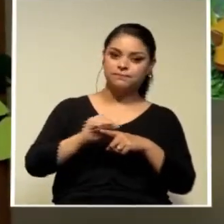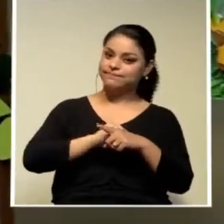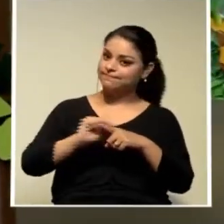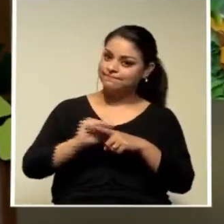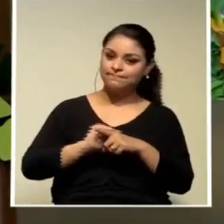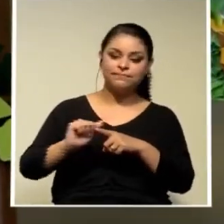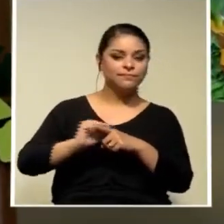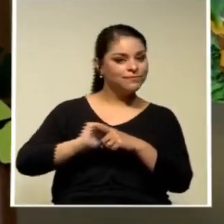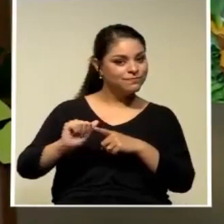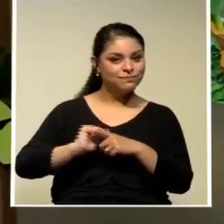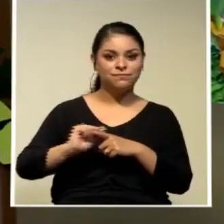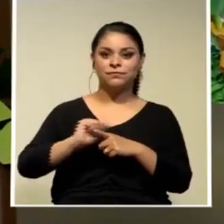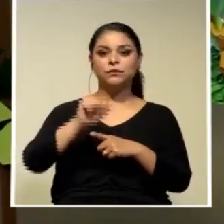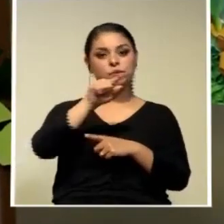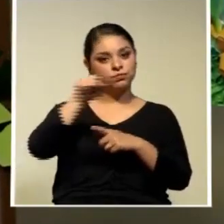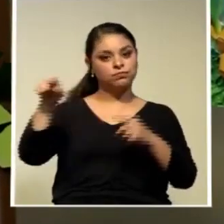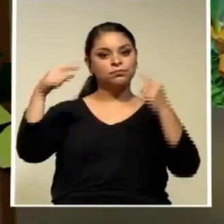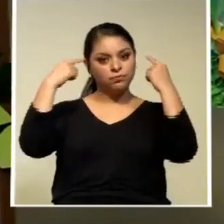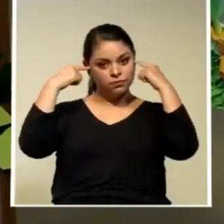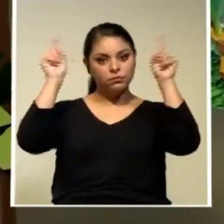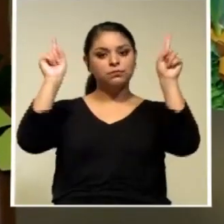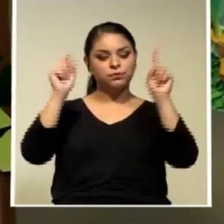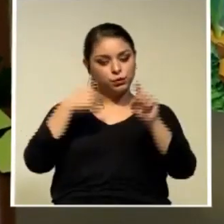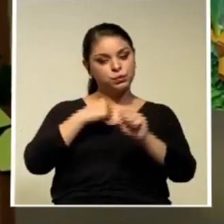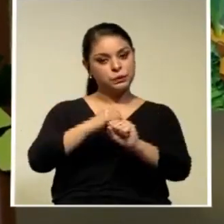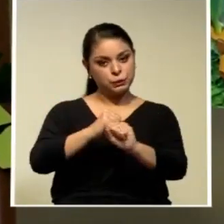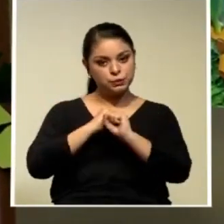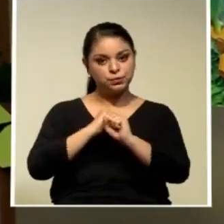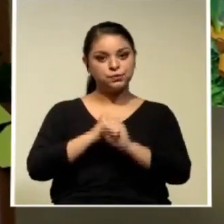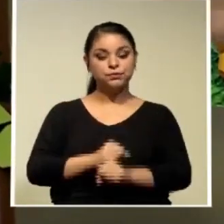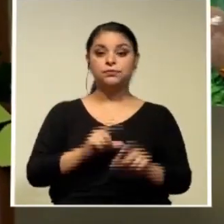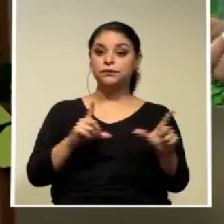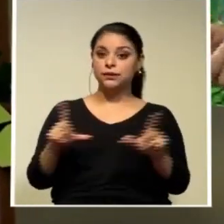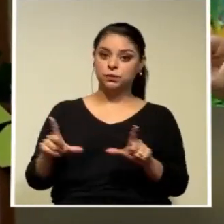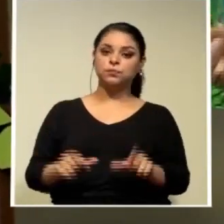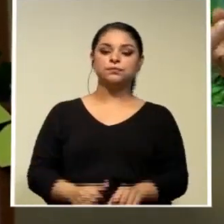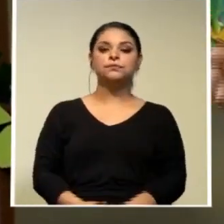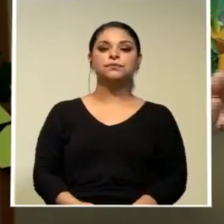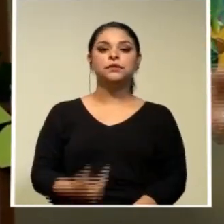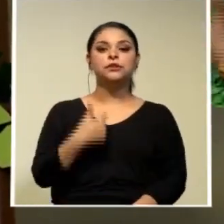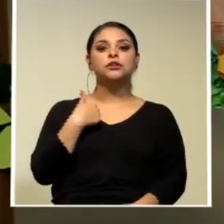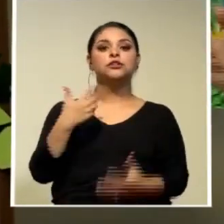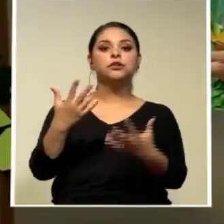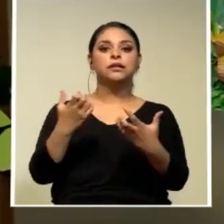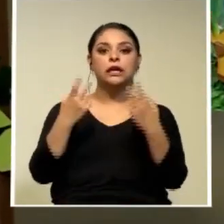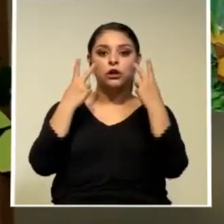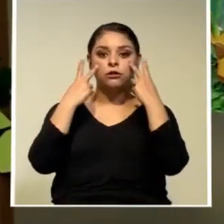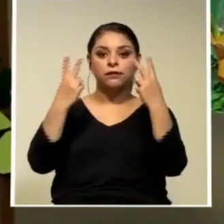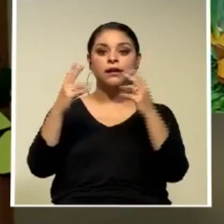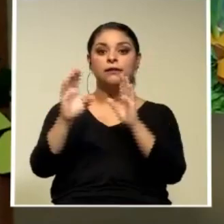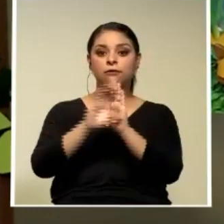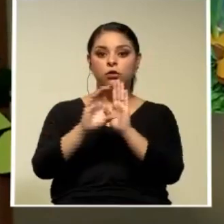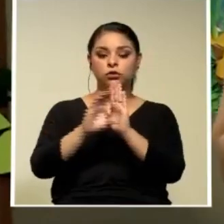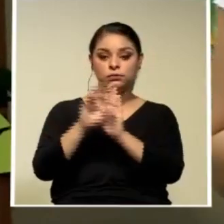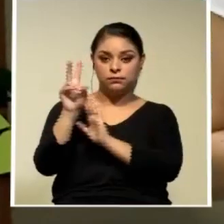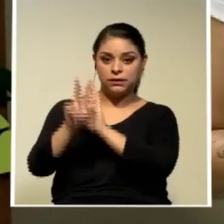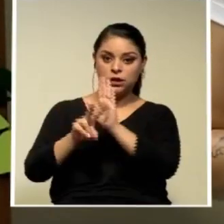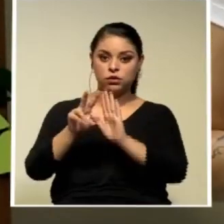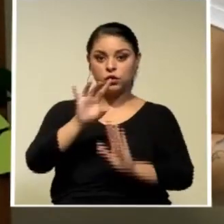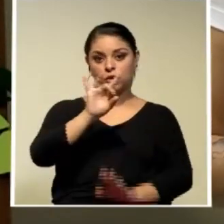practicar, practicar y lo van a lograr. Eso se los aseguramos. ¿Sí? Listo. Yo quiero ver esas fotos, esos videos al